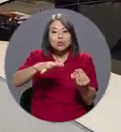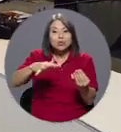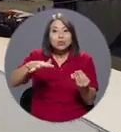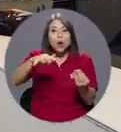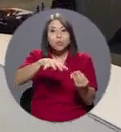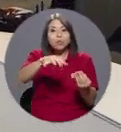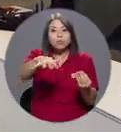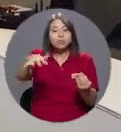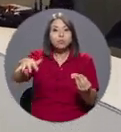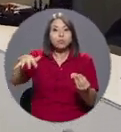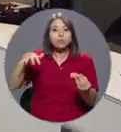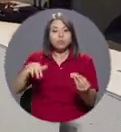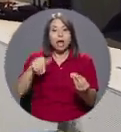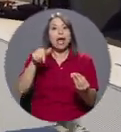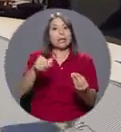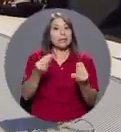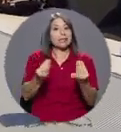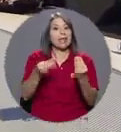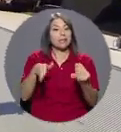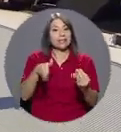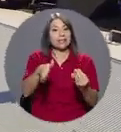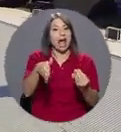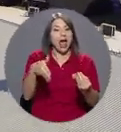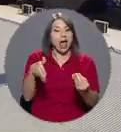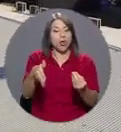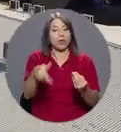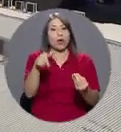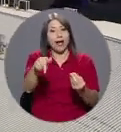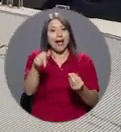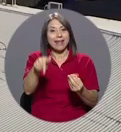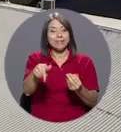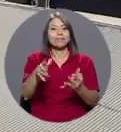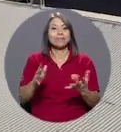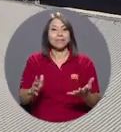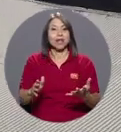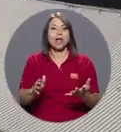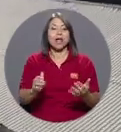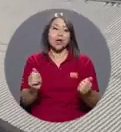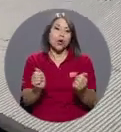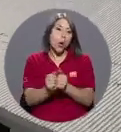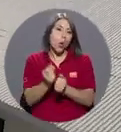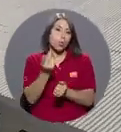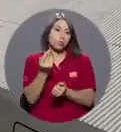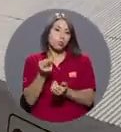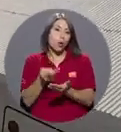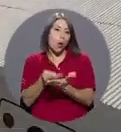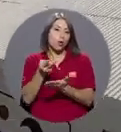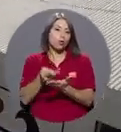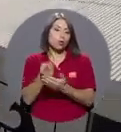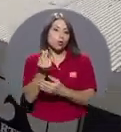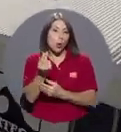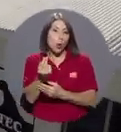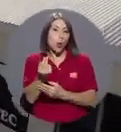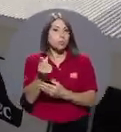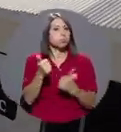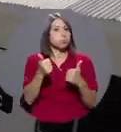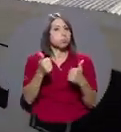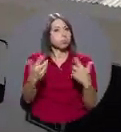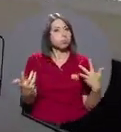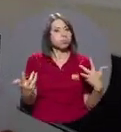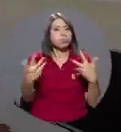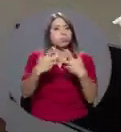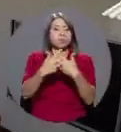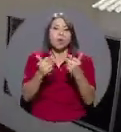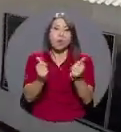gaiolas flotantes, que se produce bastante pescado a un costo que